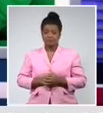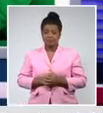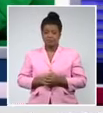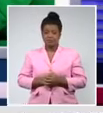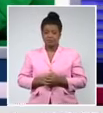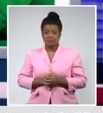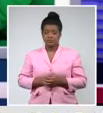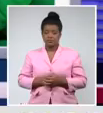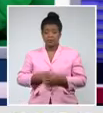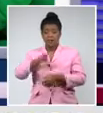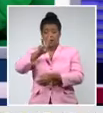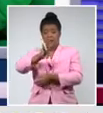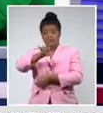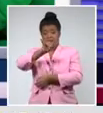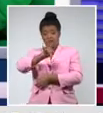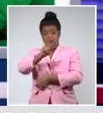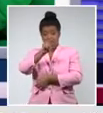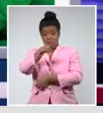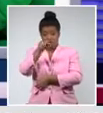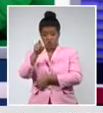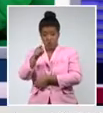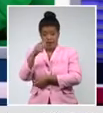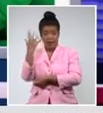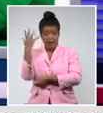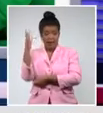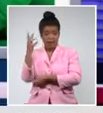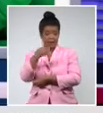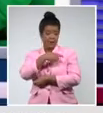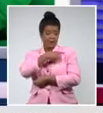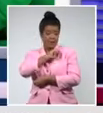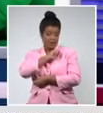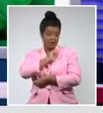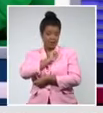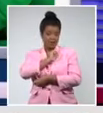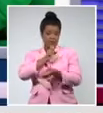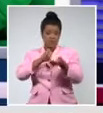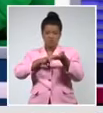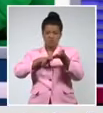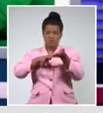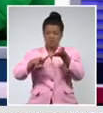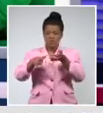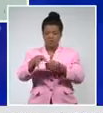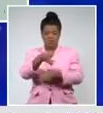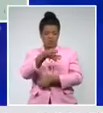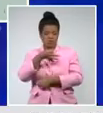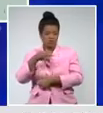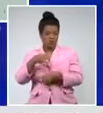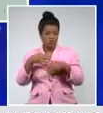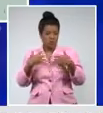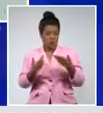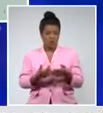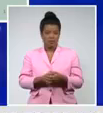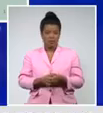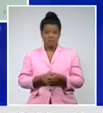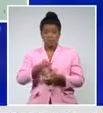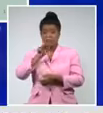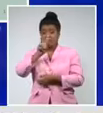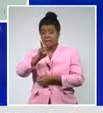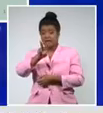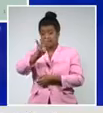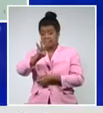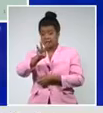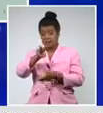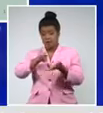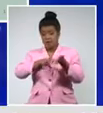casos importados en el día de ayer, pues por provincias y municipios, 23 de la provincia de La